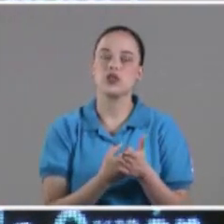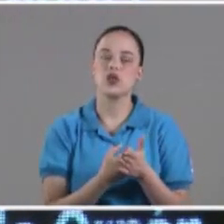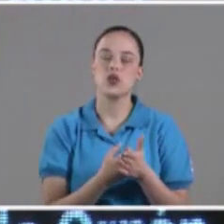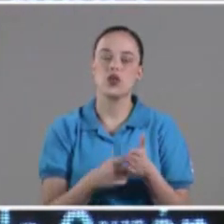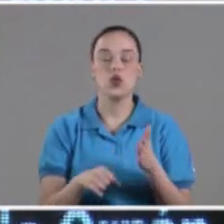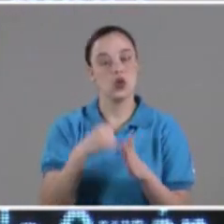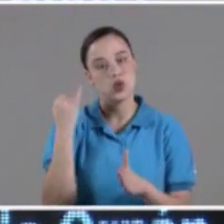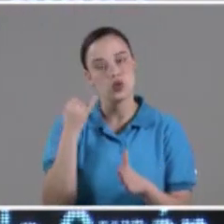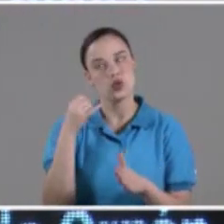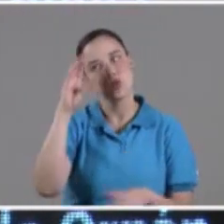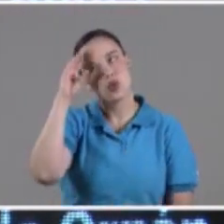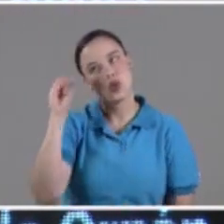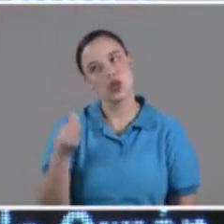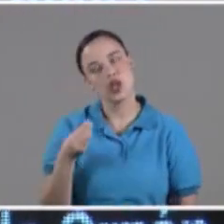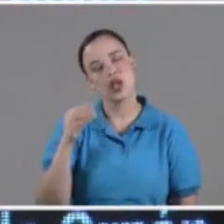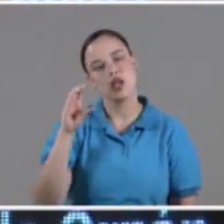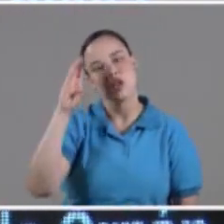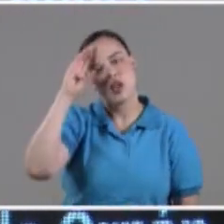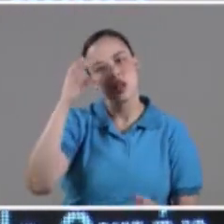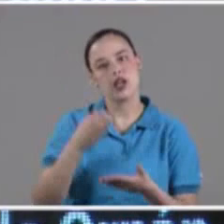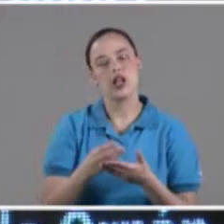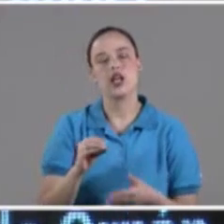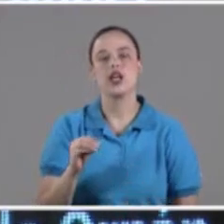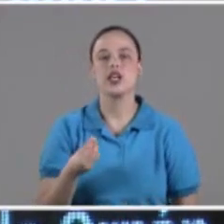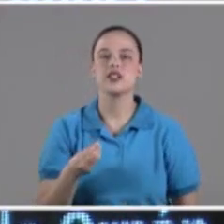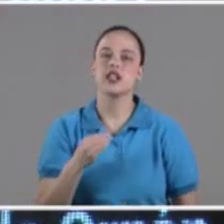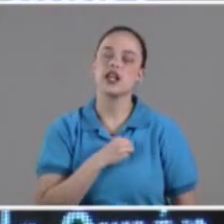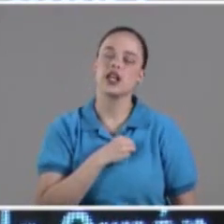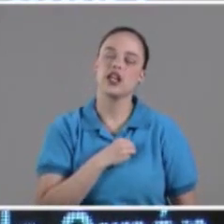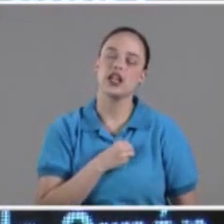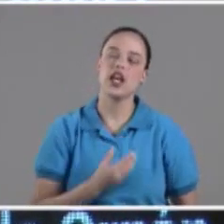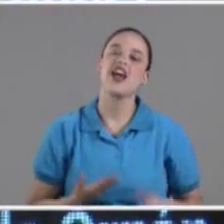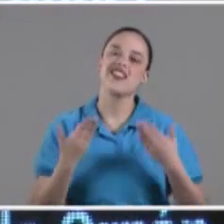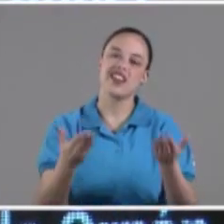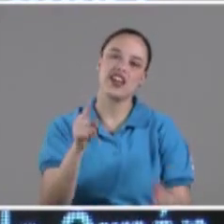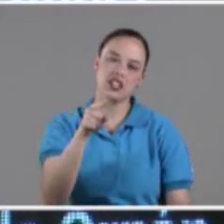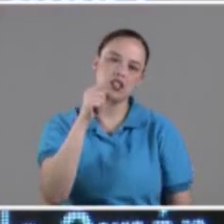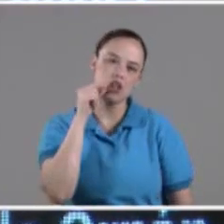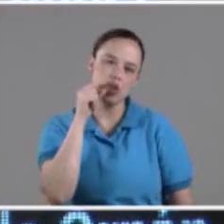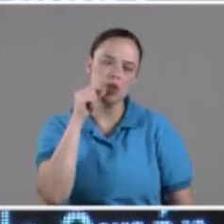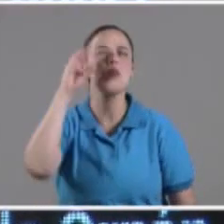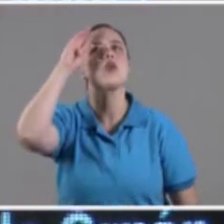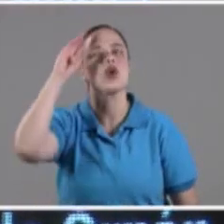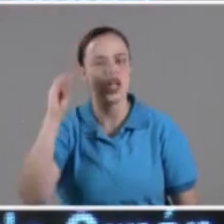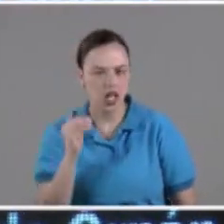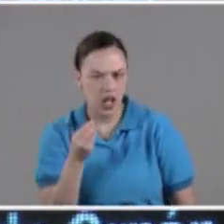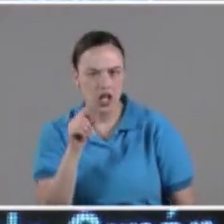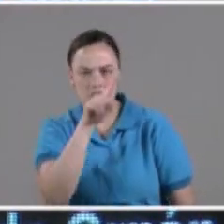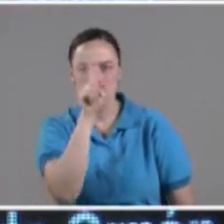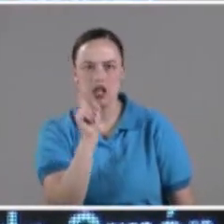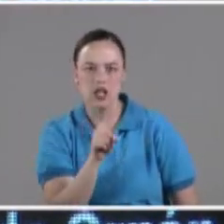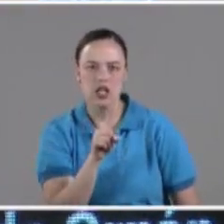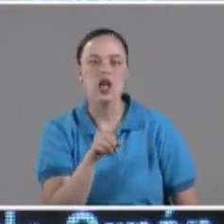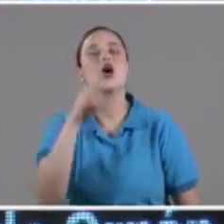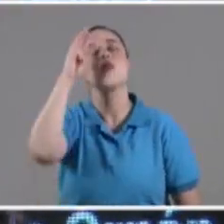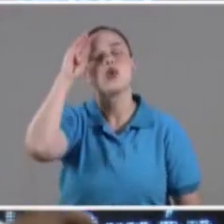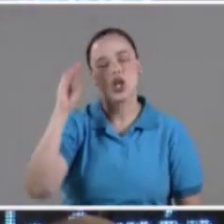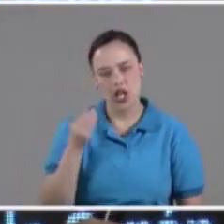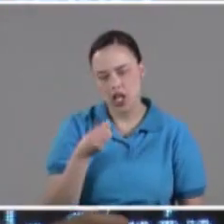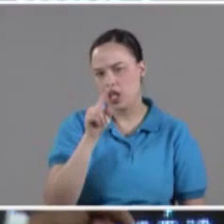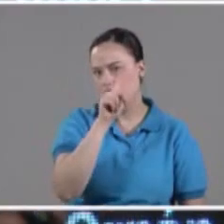Pero por qué cree que hornalgéo se la quería regalar por qué por